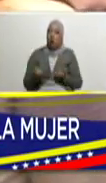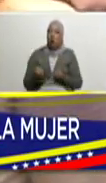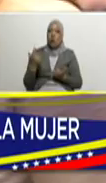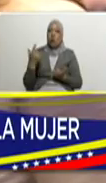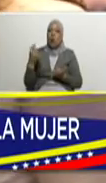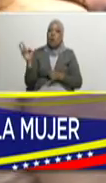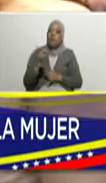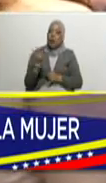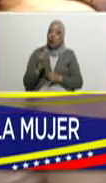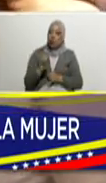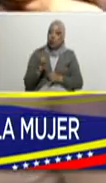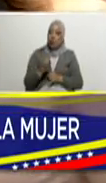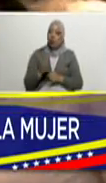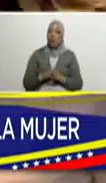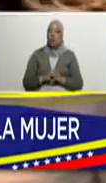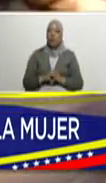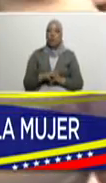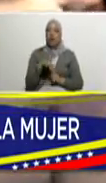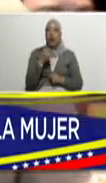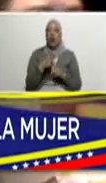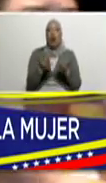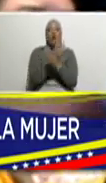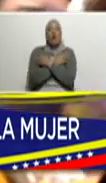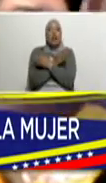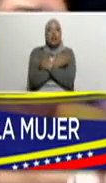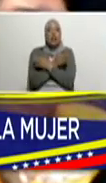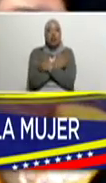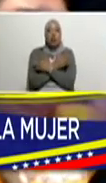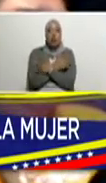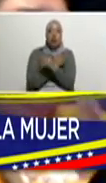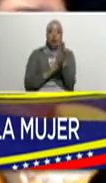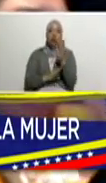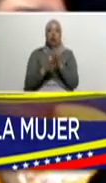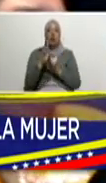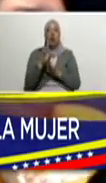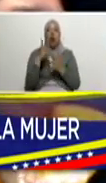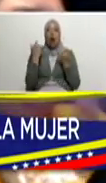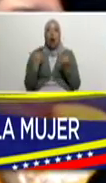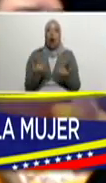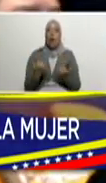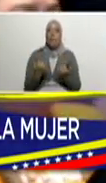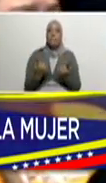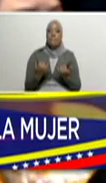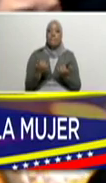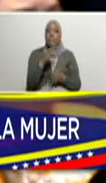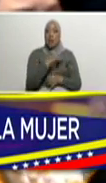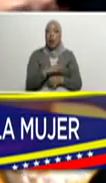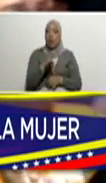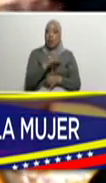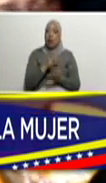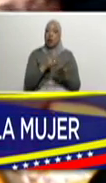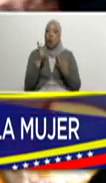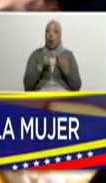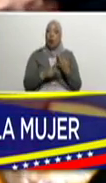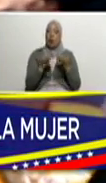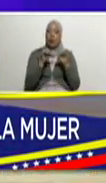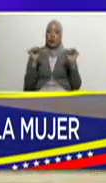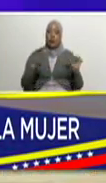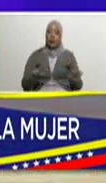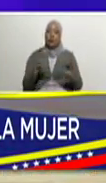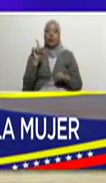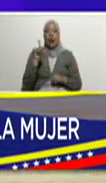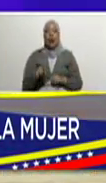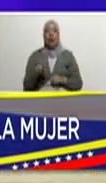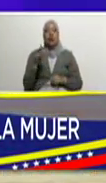en Venezuela. Por eso, pues, también felicito el lanzamiento, presidente, de esta gran plataforma. Correcto, y